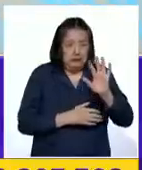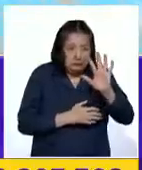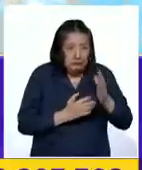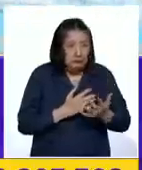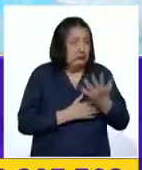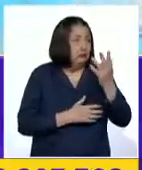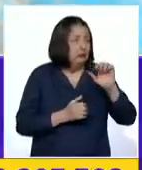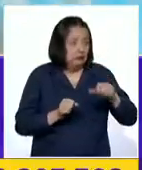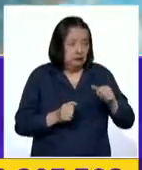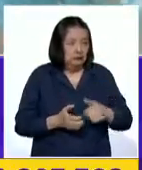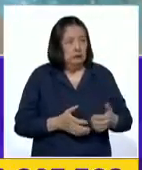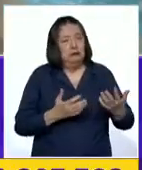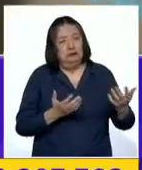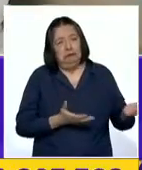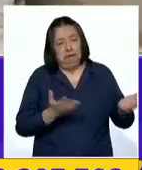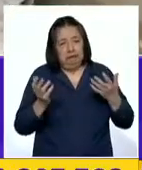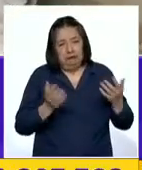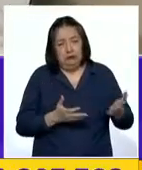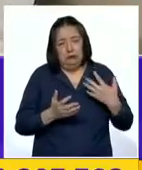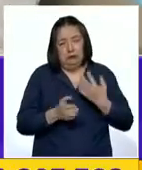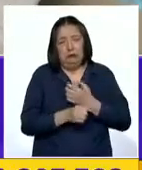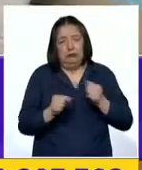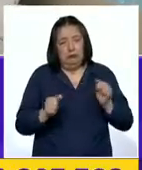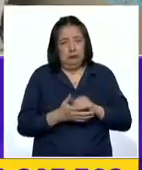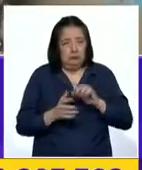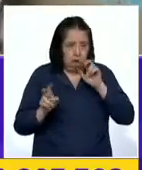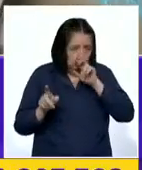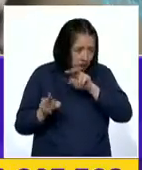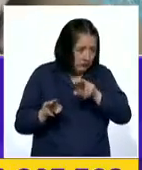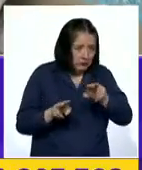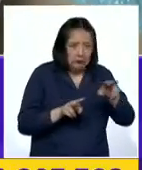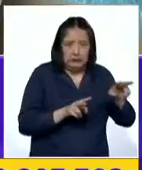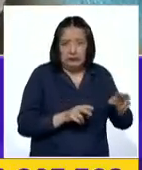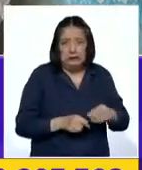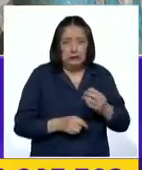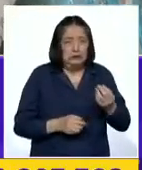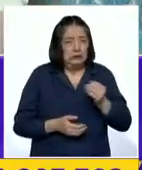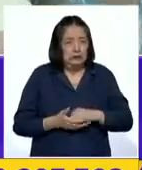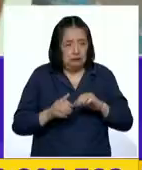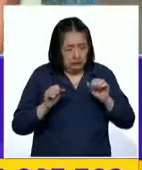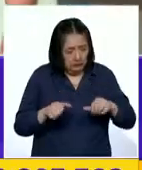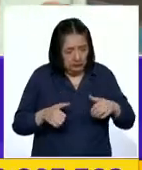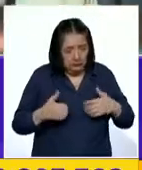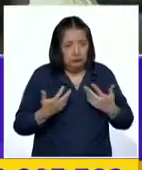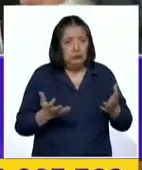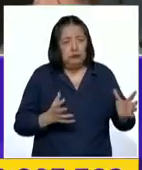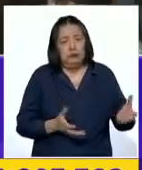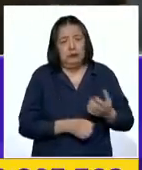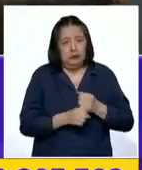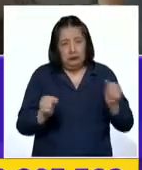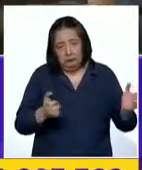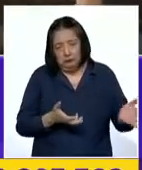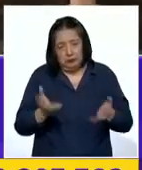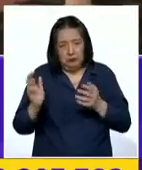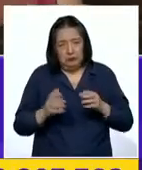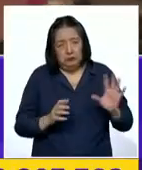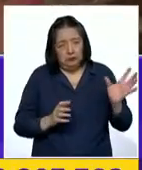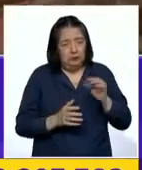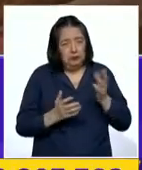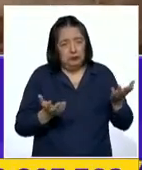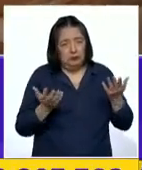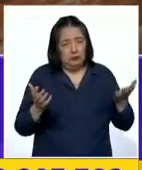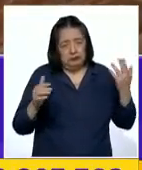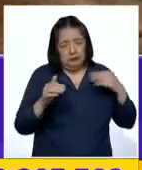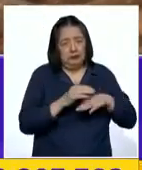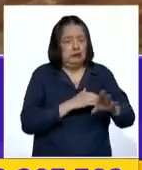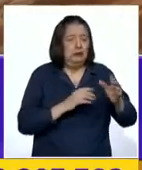mañana estamos cargando todo lo que se pudo rescatar. Tú mismo ves cómo está, lo que se pudo se rescató y toditas las cosas están adentro tiradas,